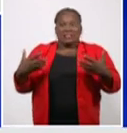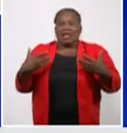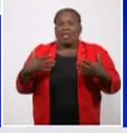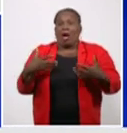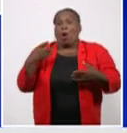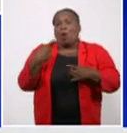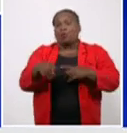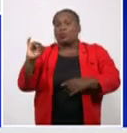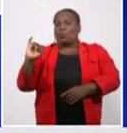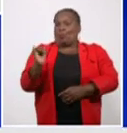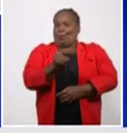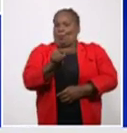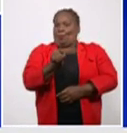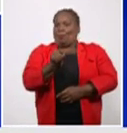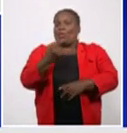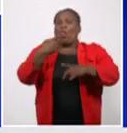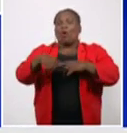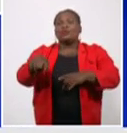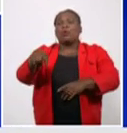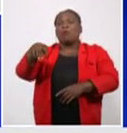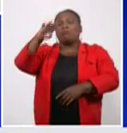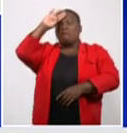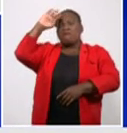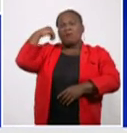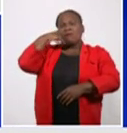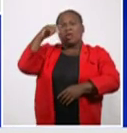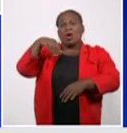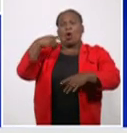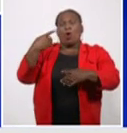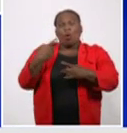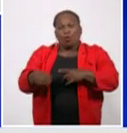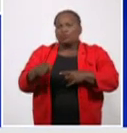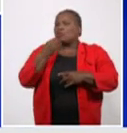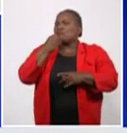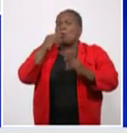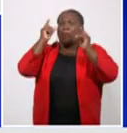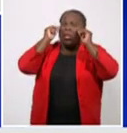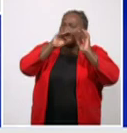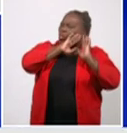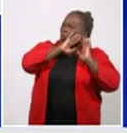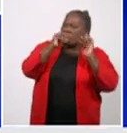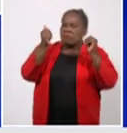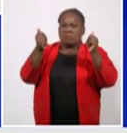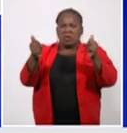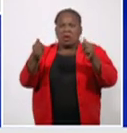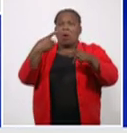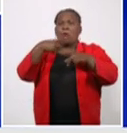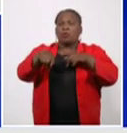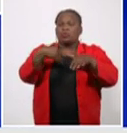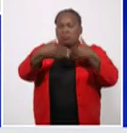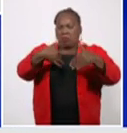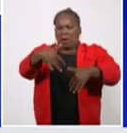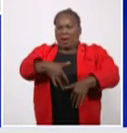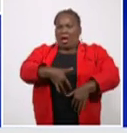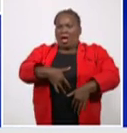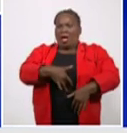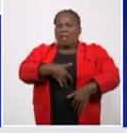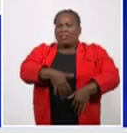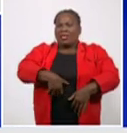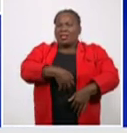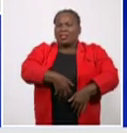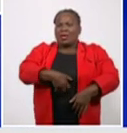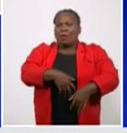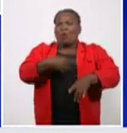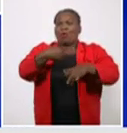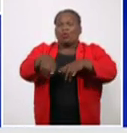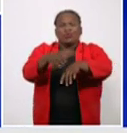depresión, fiebre, trastornos del sueño, dolor general, trastornos digestivos, alteraciones cutáneas,